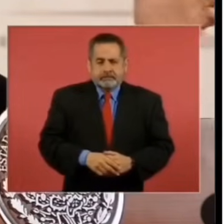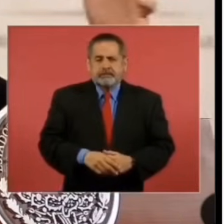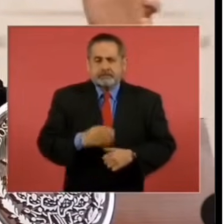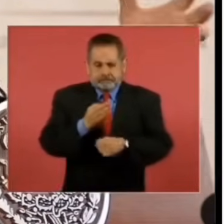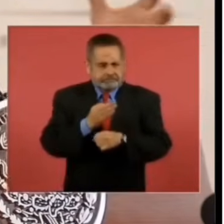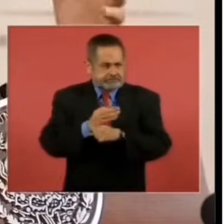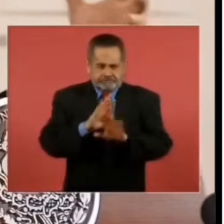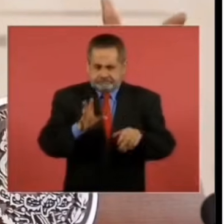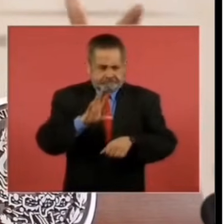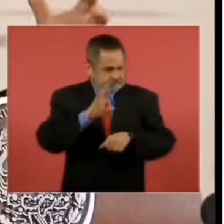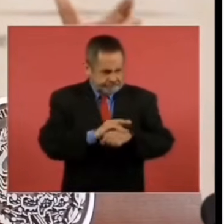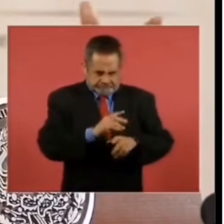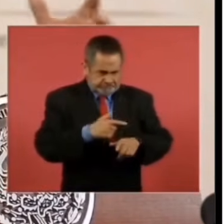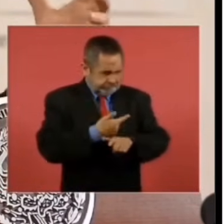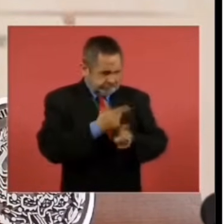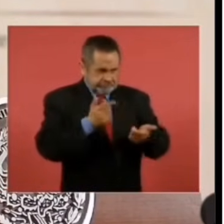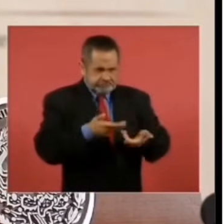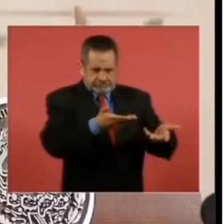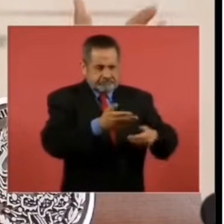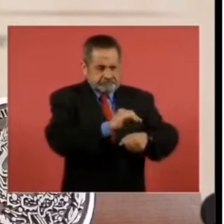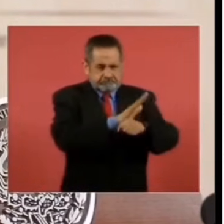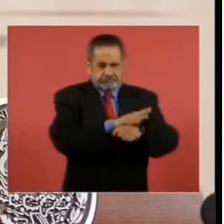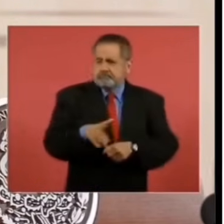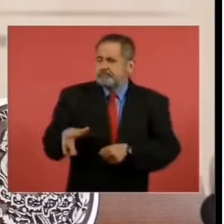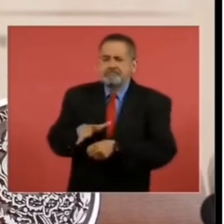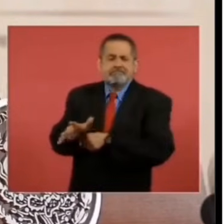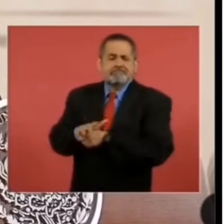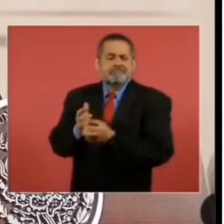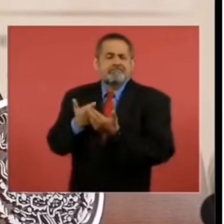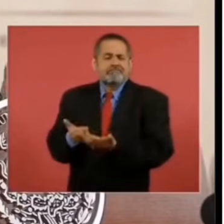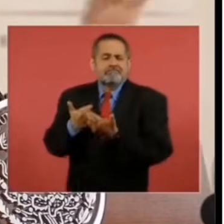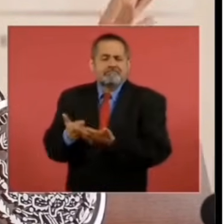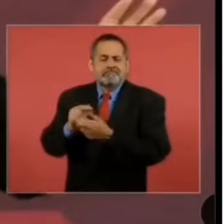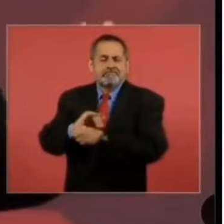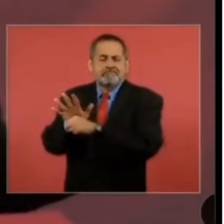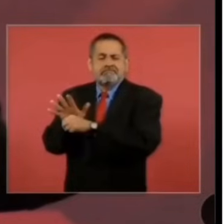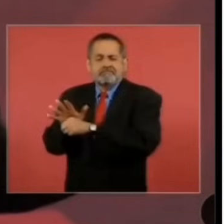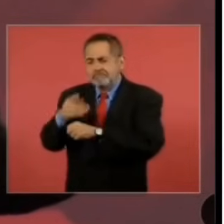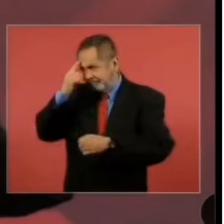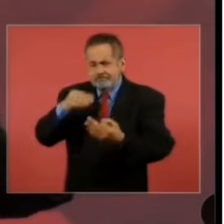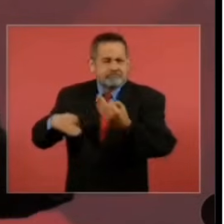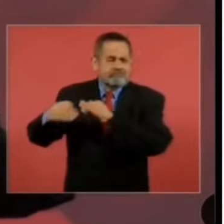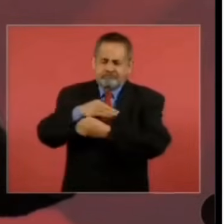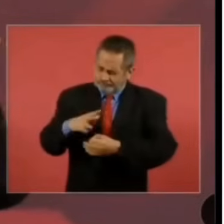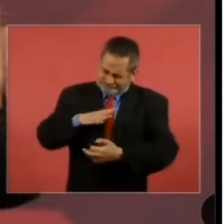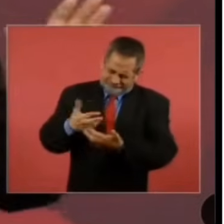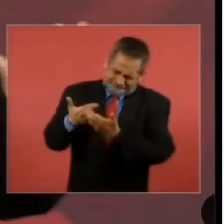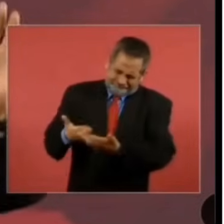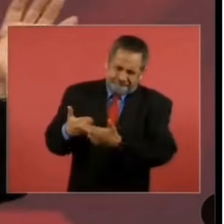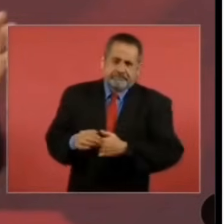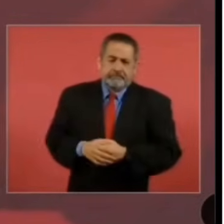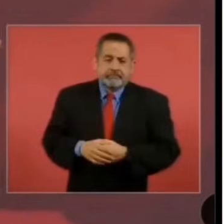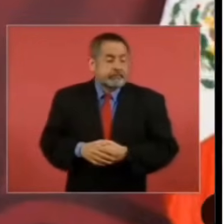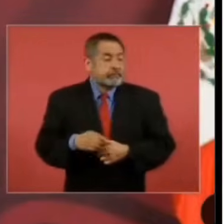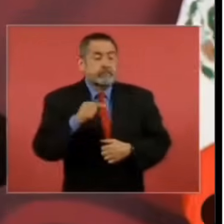escuchar al presidente López Obrador qué dijo sobre este tema de las vacunas que hoy ya las puedes comprar, pero el presidente